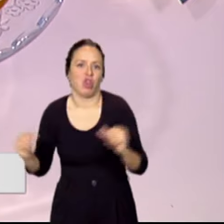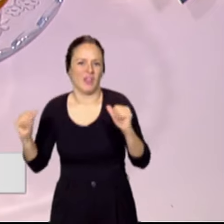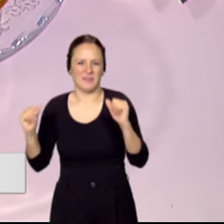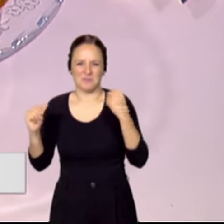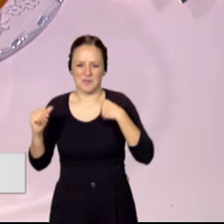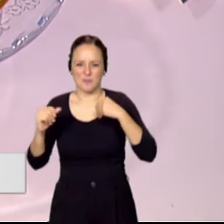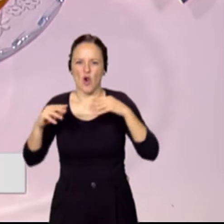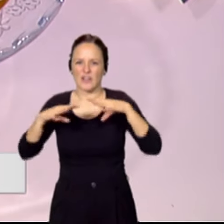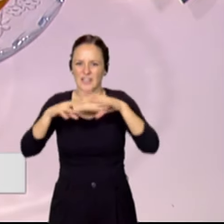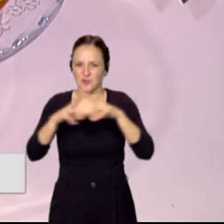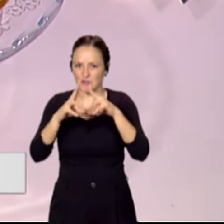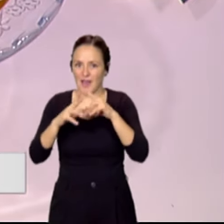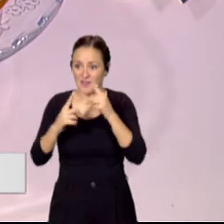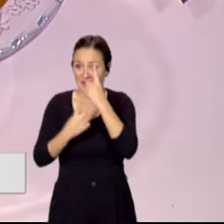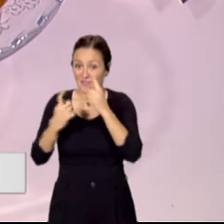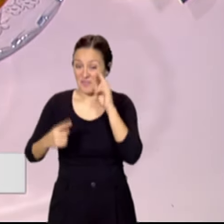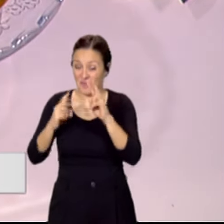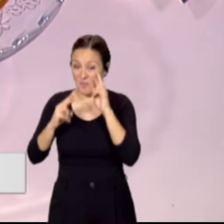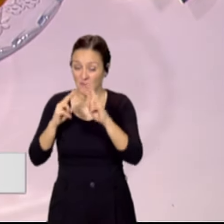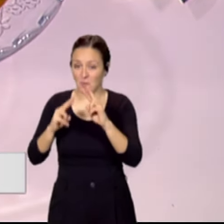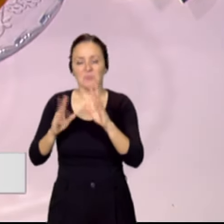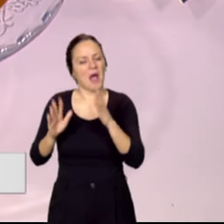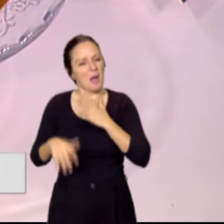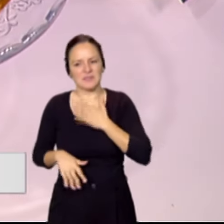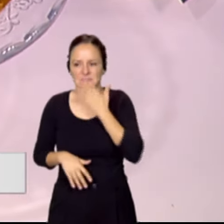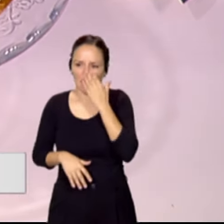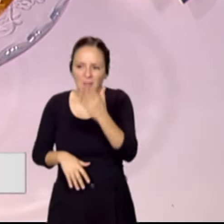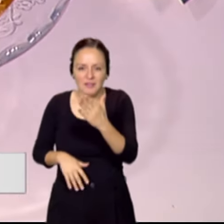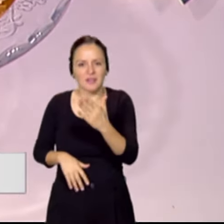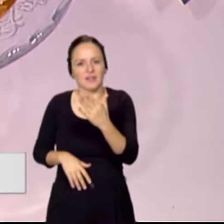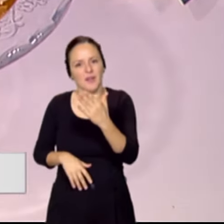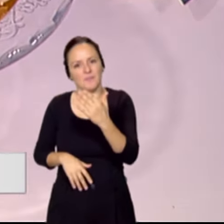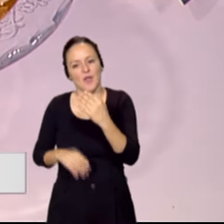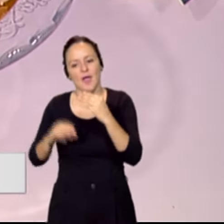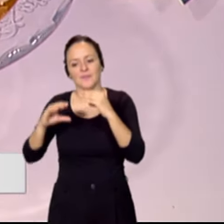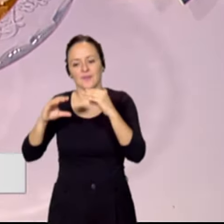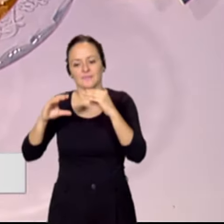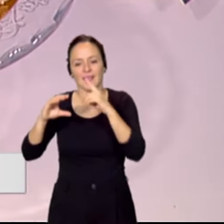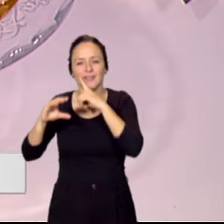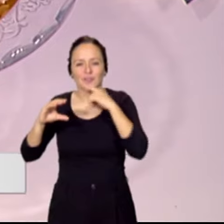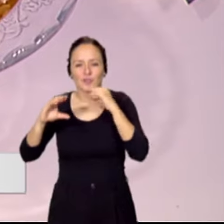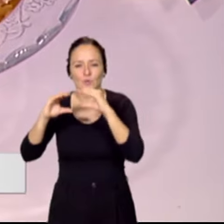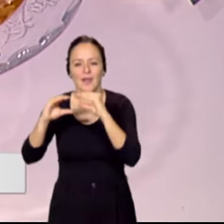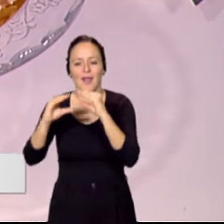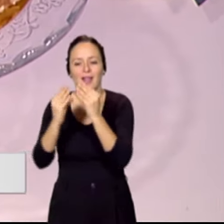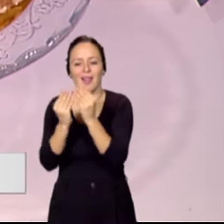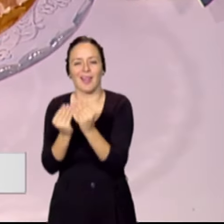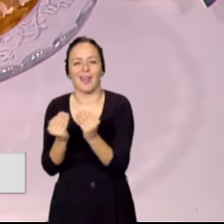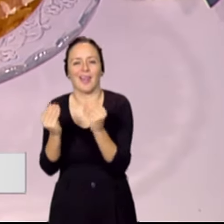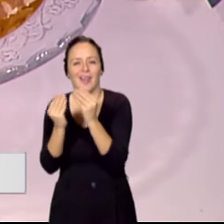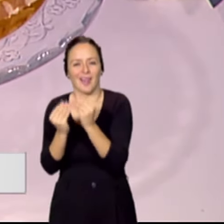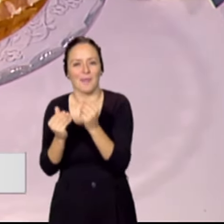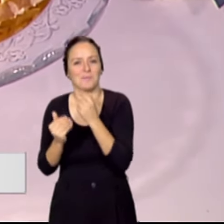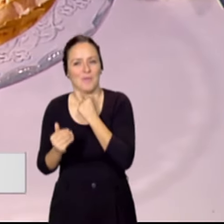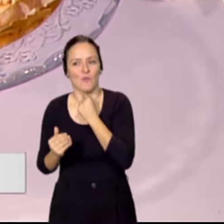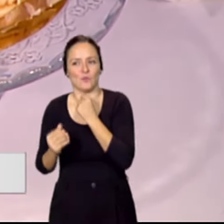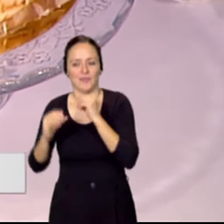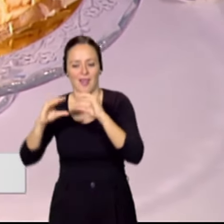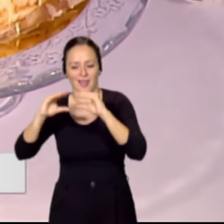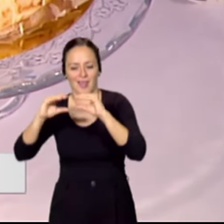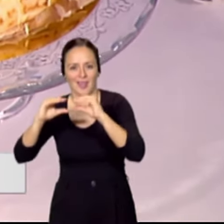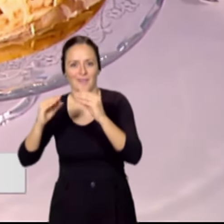redes y que tanto llama la atención pero yo soy más de una de una tarta cremosa no que que que tenga ese